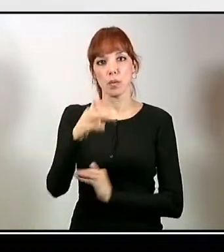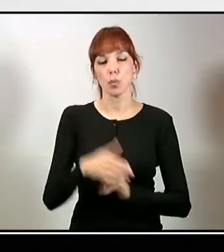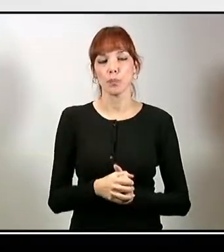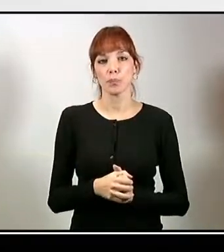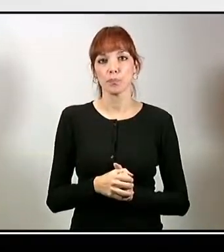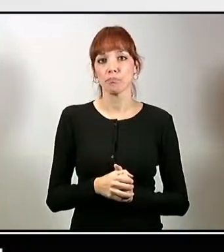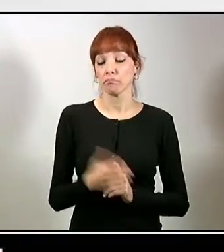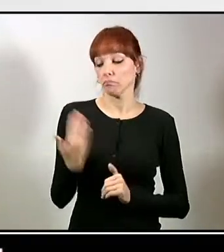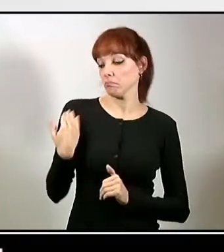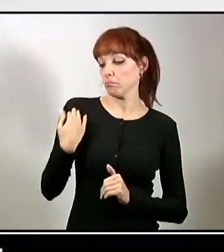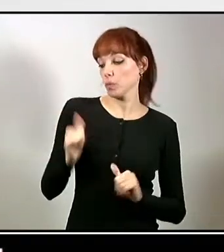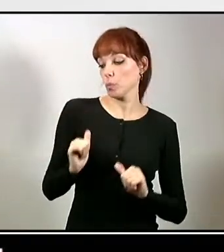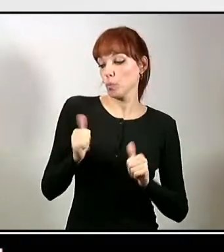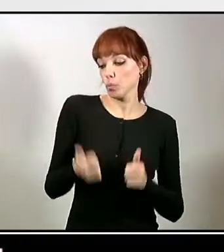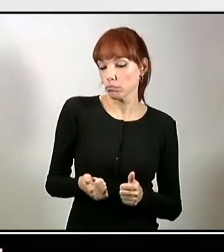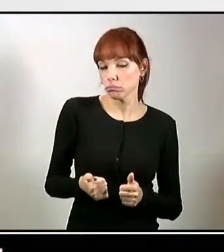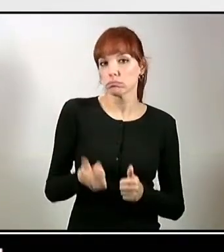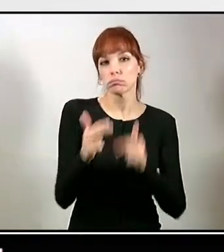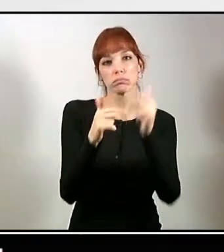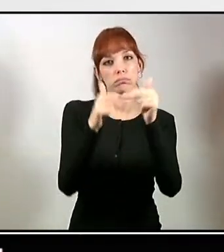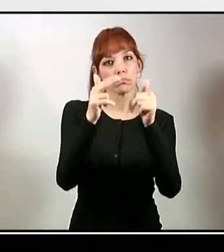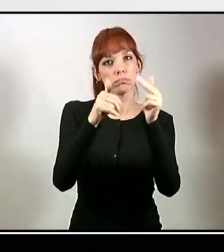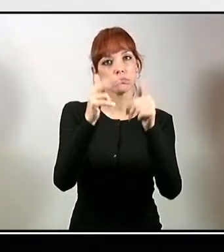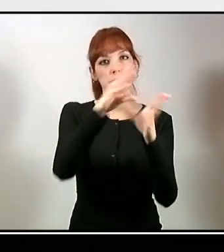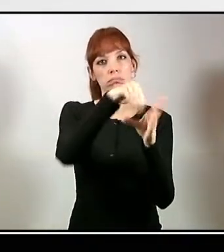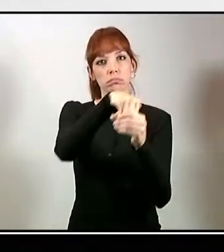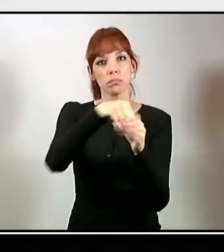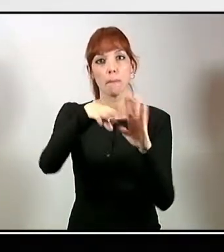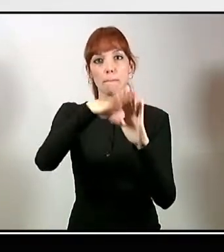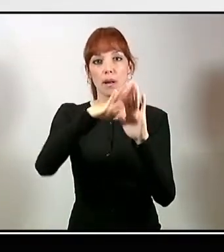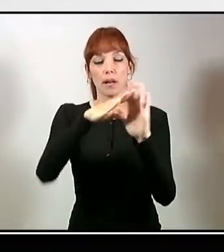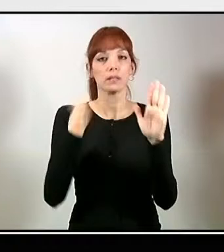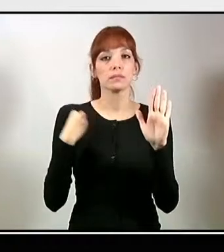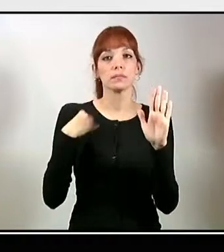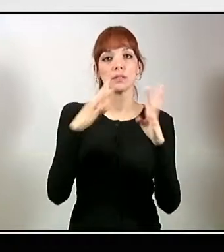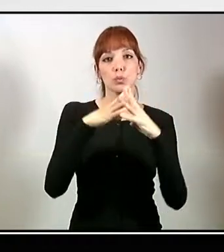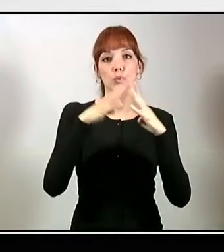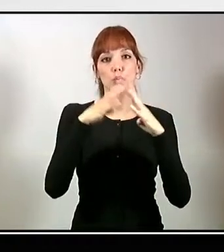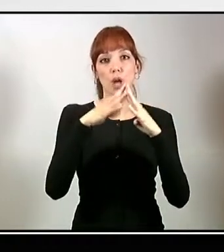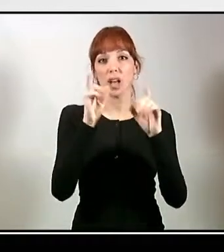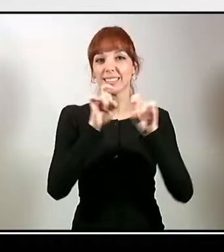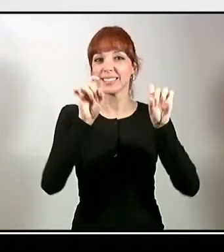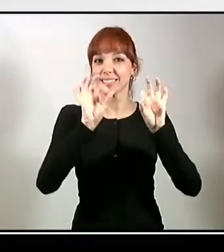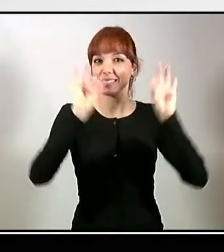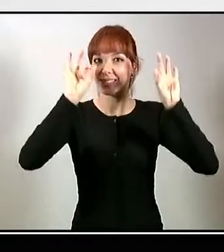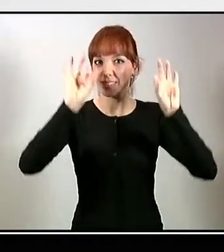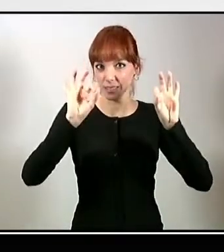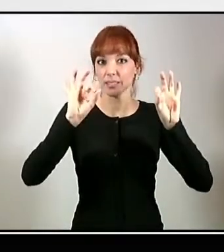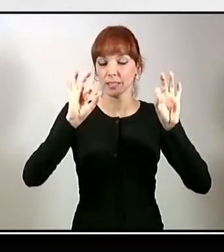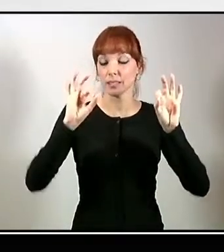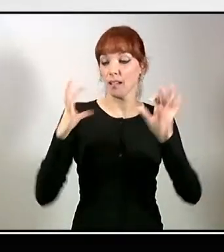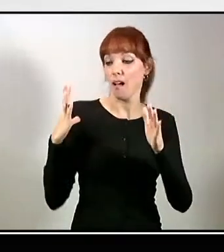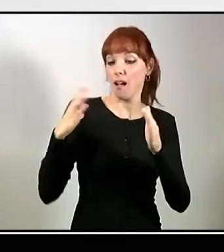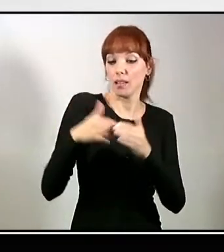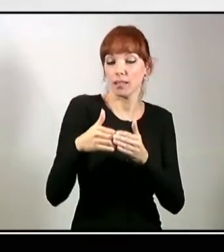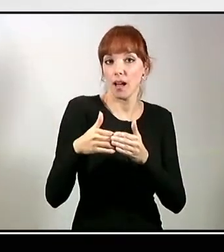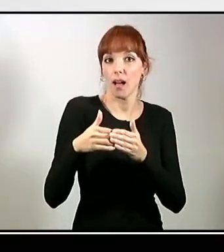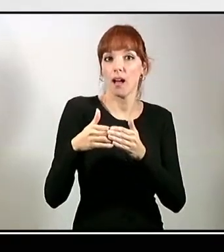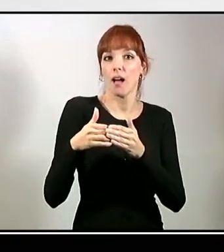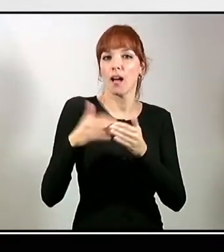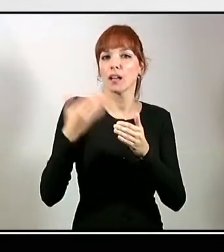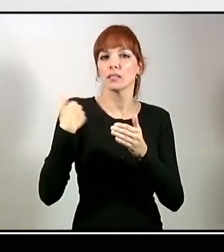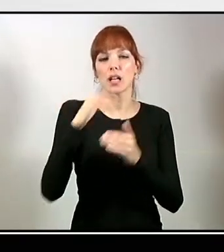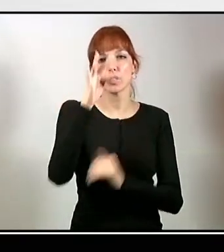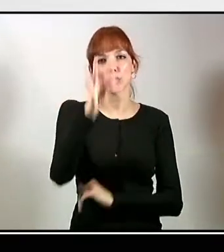se comenzaron a hacer obras de este plan de infraestructuras educativas y hasta la fecha, se han